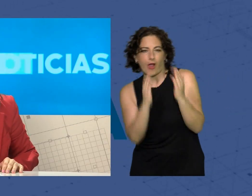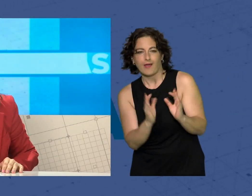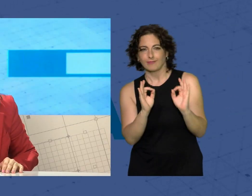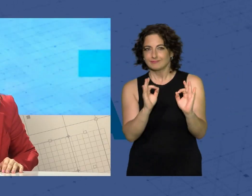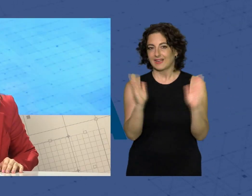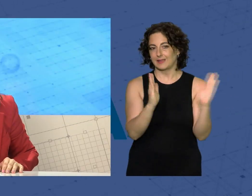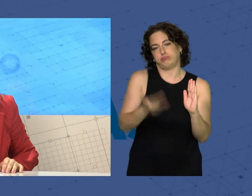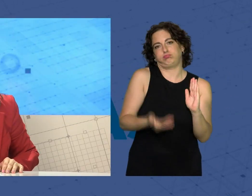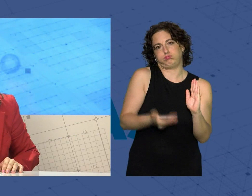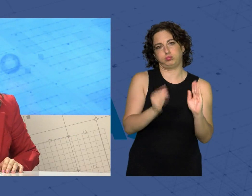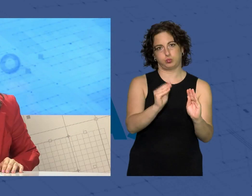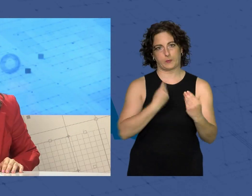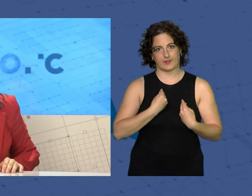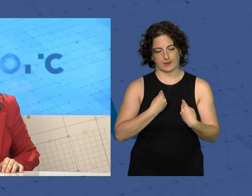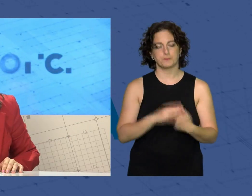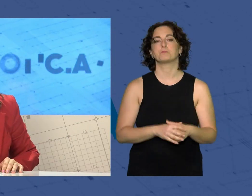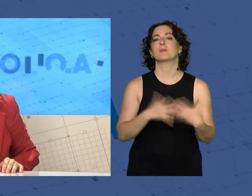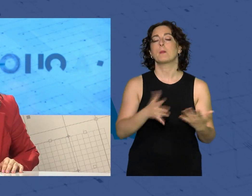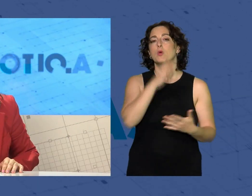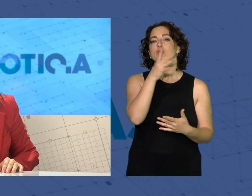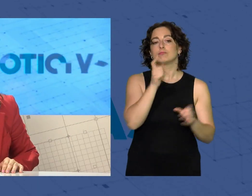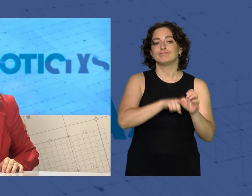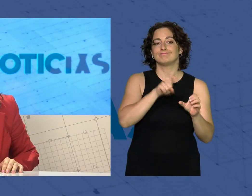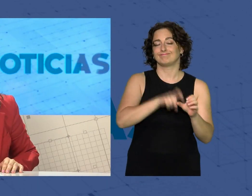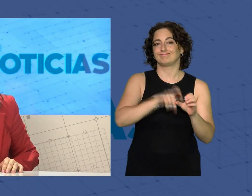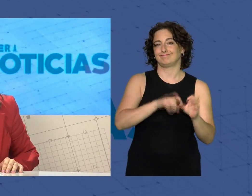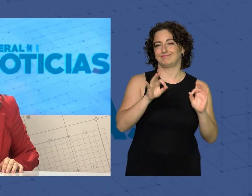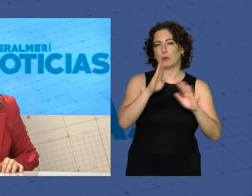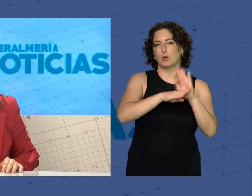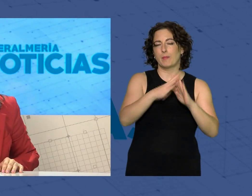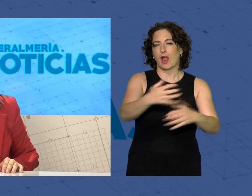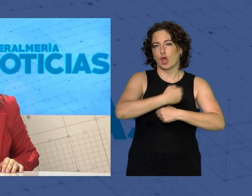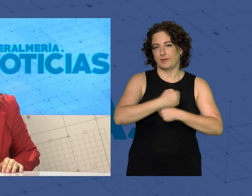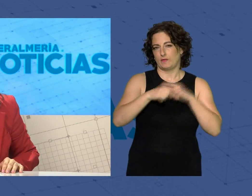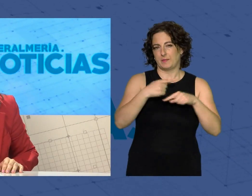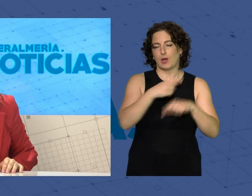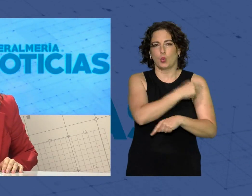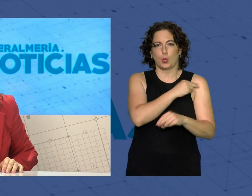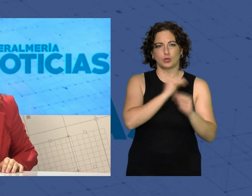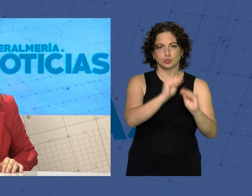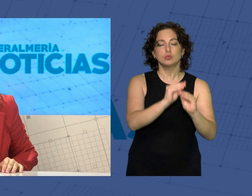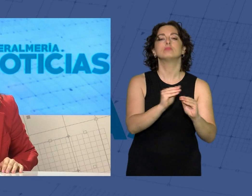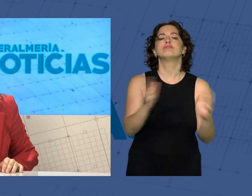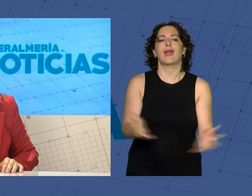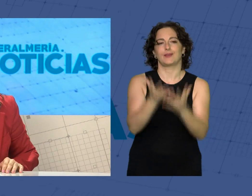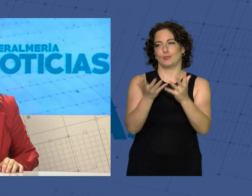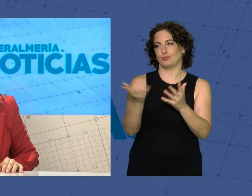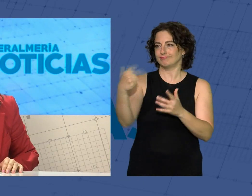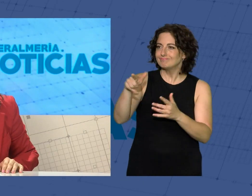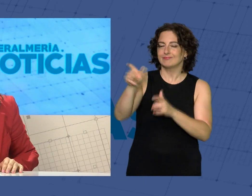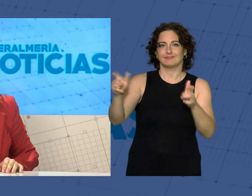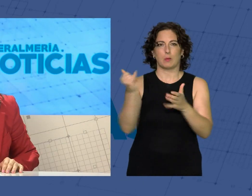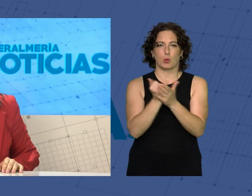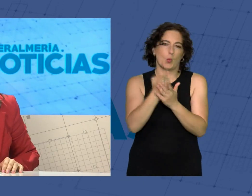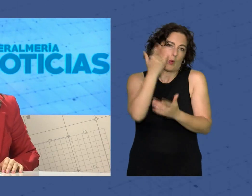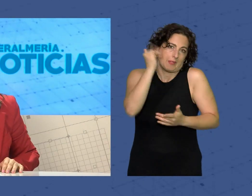etapa crucial de sus vidas, por lo que los miembros del Programa de Acogimiento Familiar de Cruz Roja animan a probar este proyecto al menos